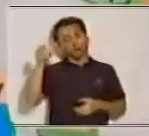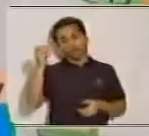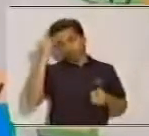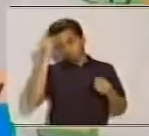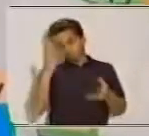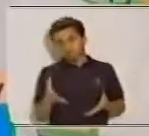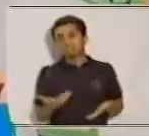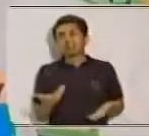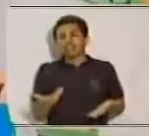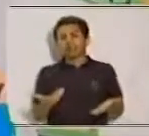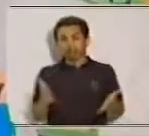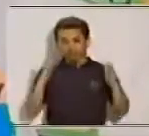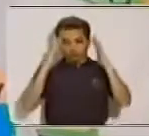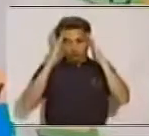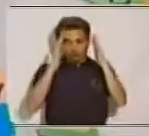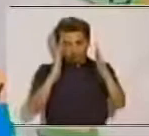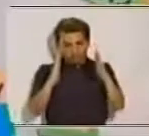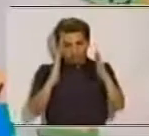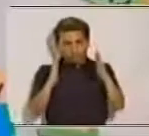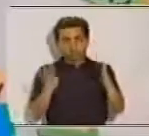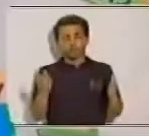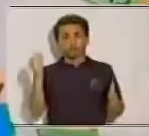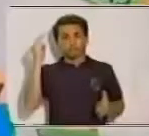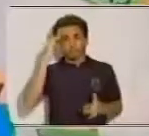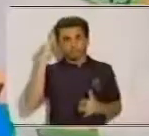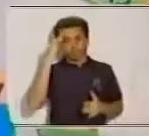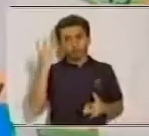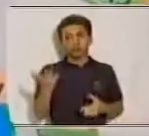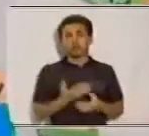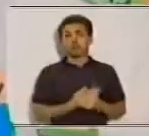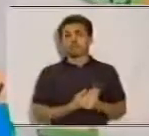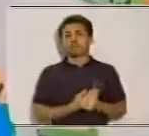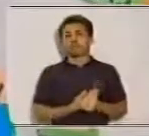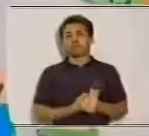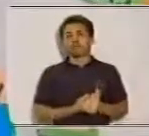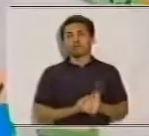la atención, la memoria